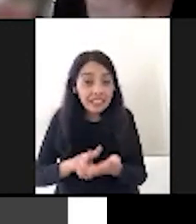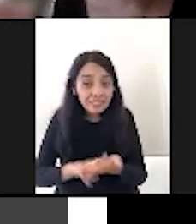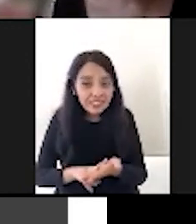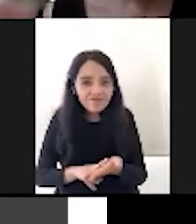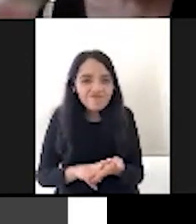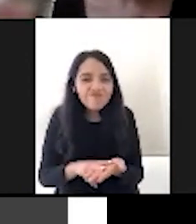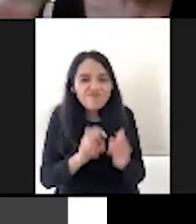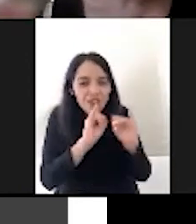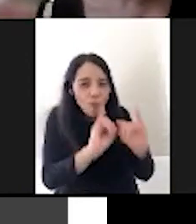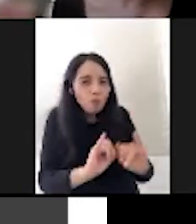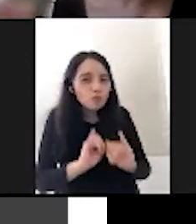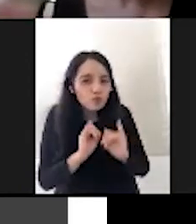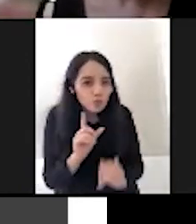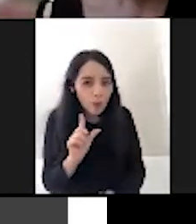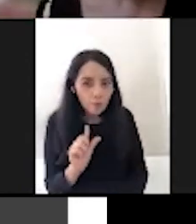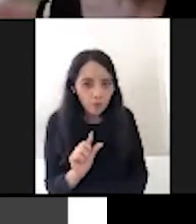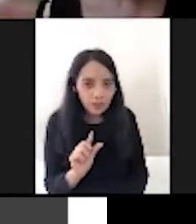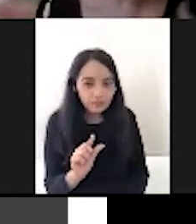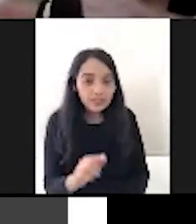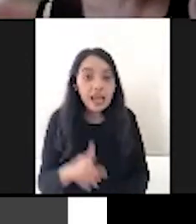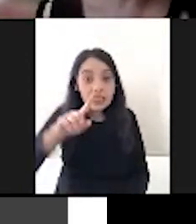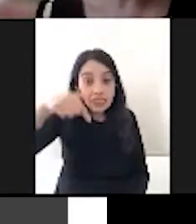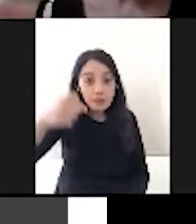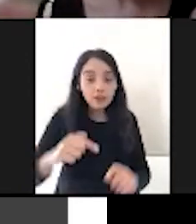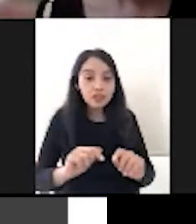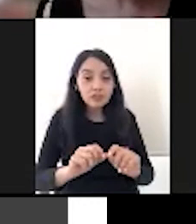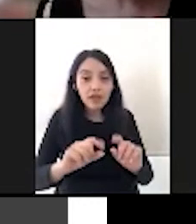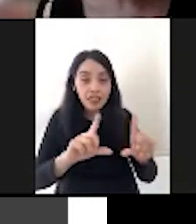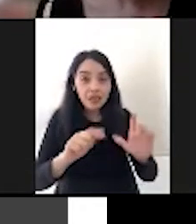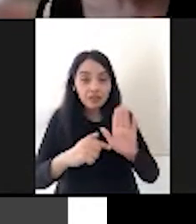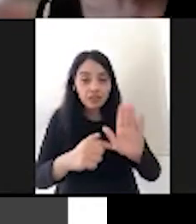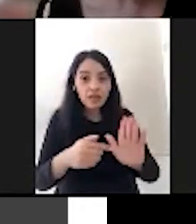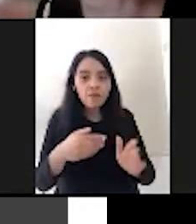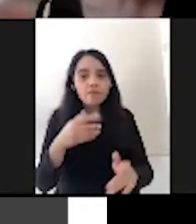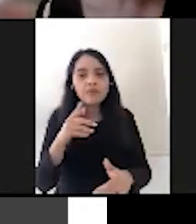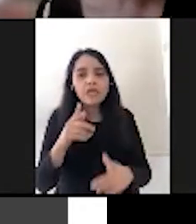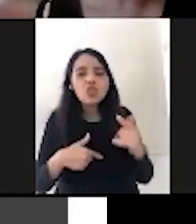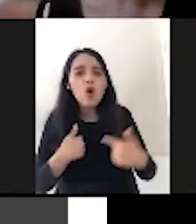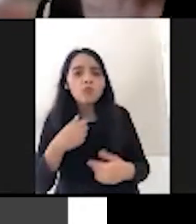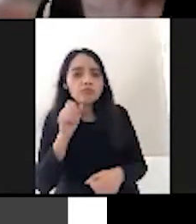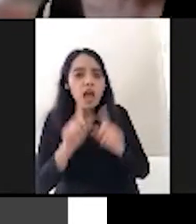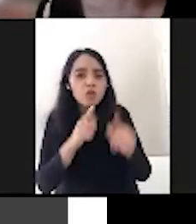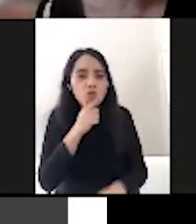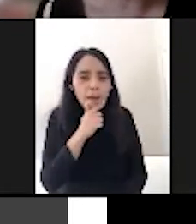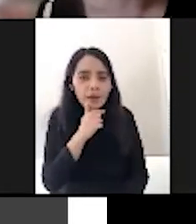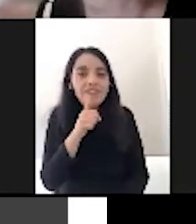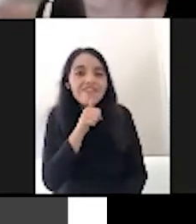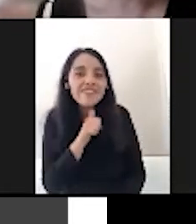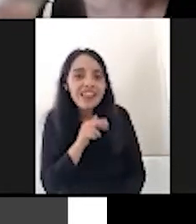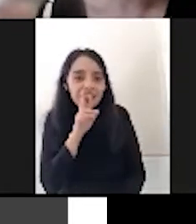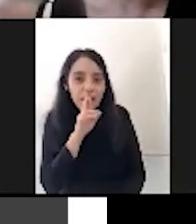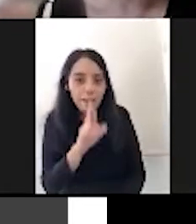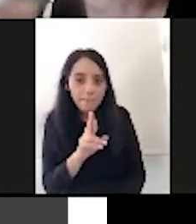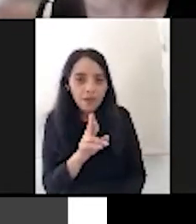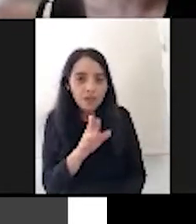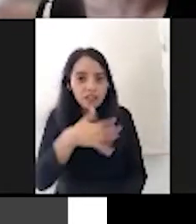de esto, y mis siguientes diapositivas se enfocan solamente en levantar algunas preguntas que aún están pendientes por responder y que son las que nosotros